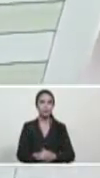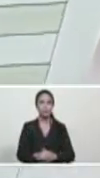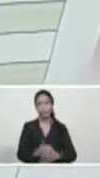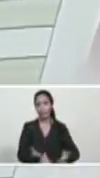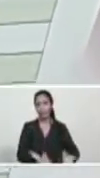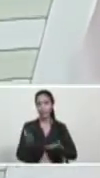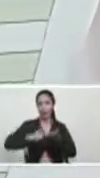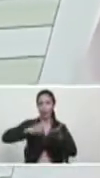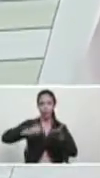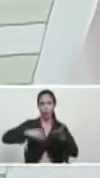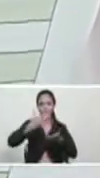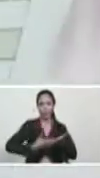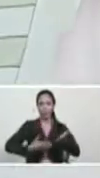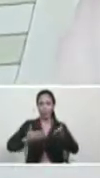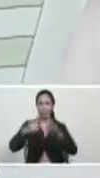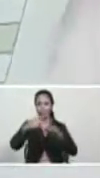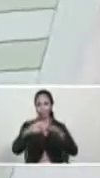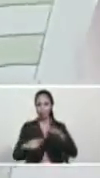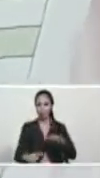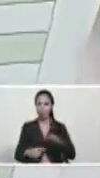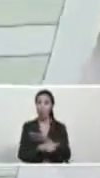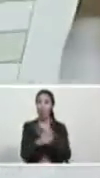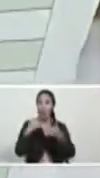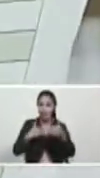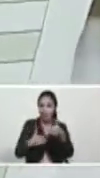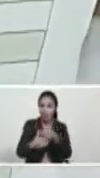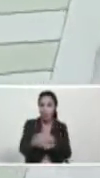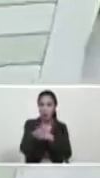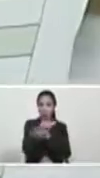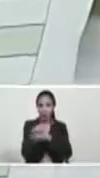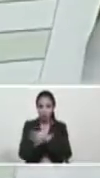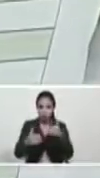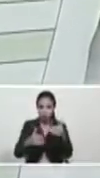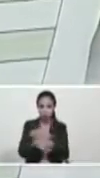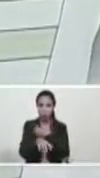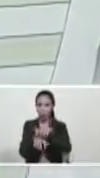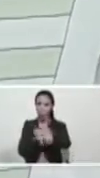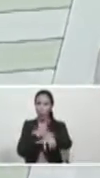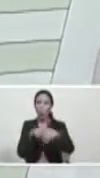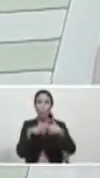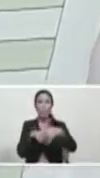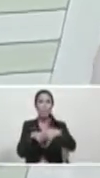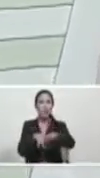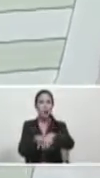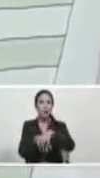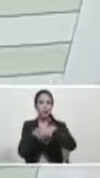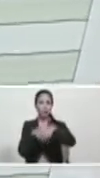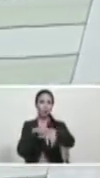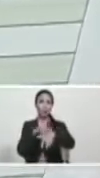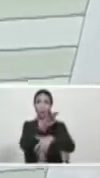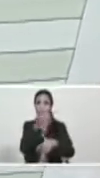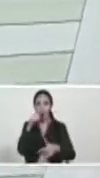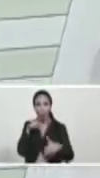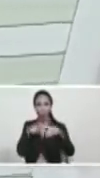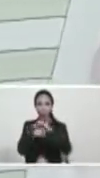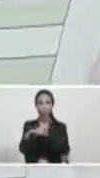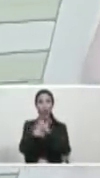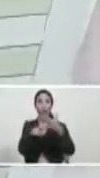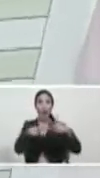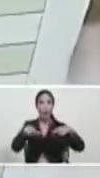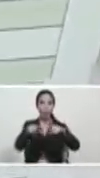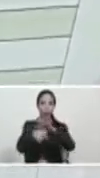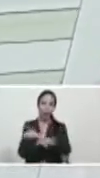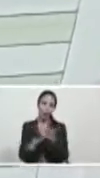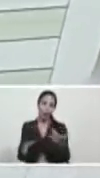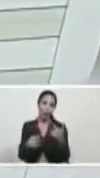Recogiendo firmas, y en estos días van a hacer una inmensa marcha hasta la Casa Blanca para entregar